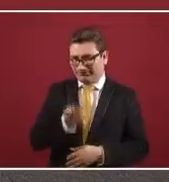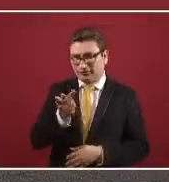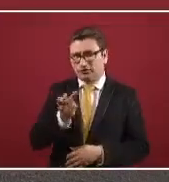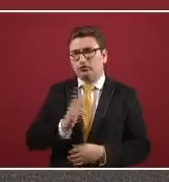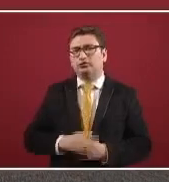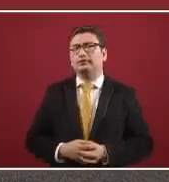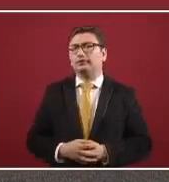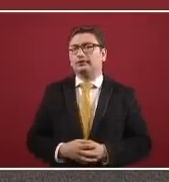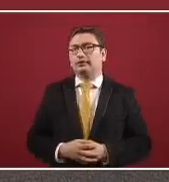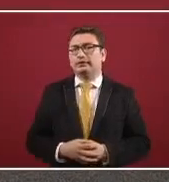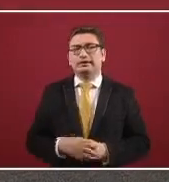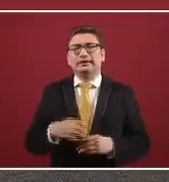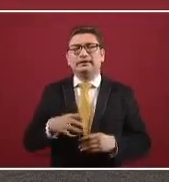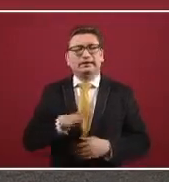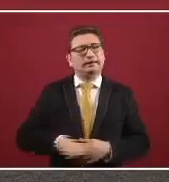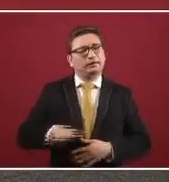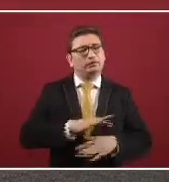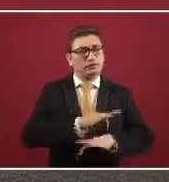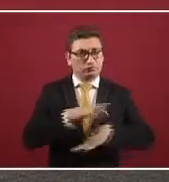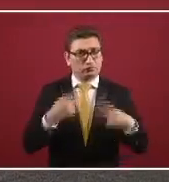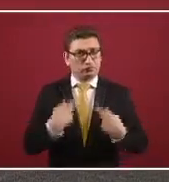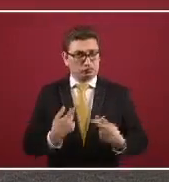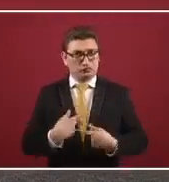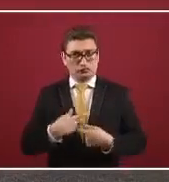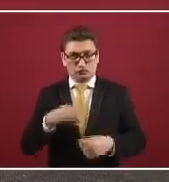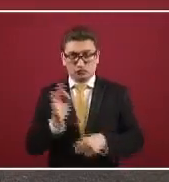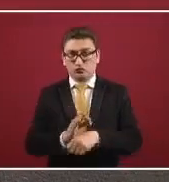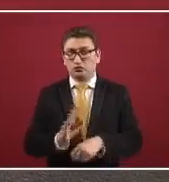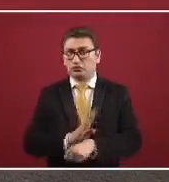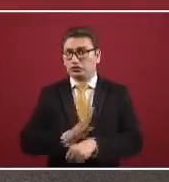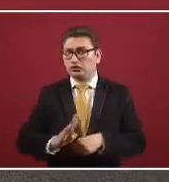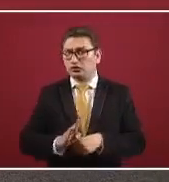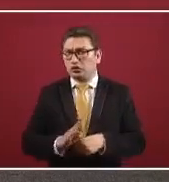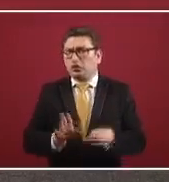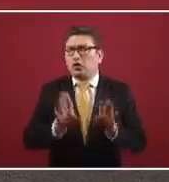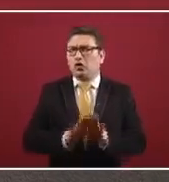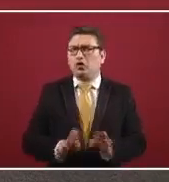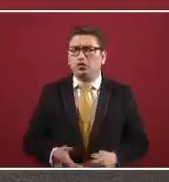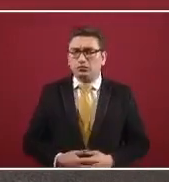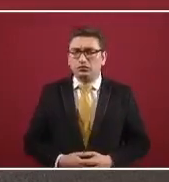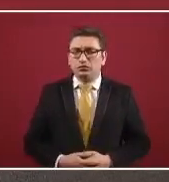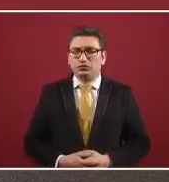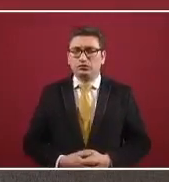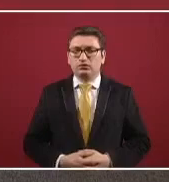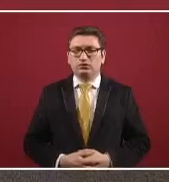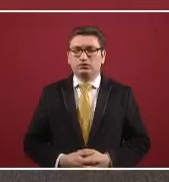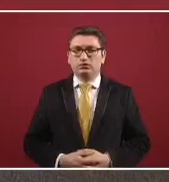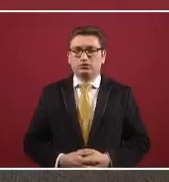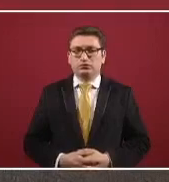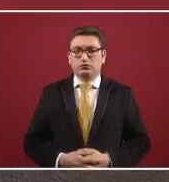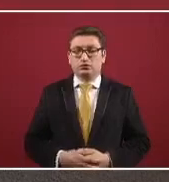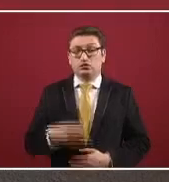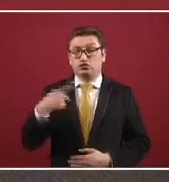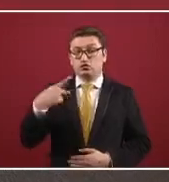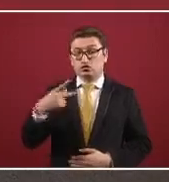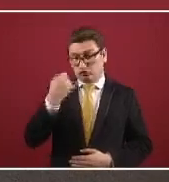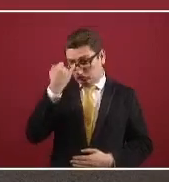en qué se benefició el pueblo con esas